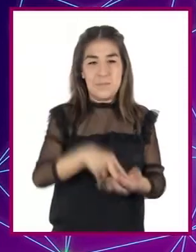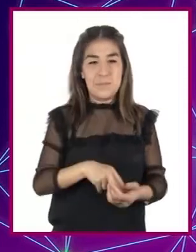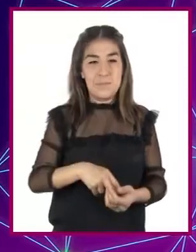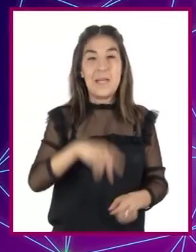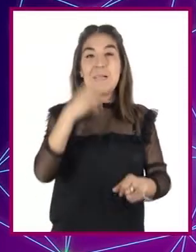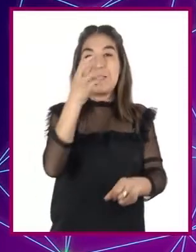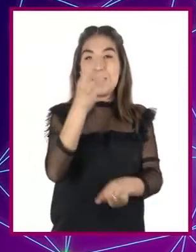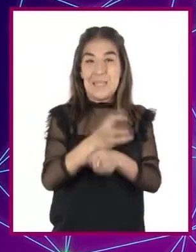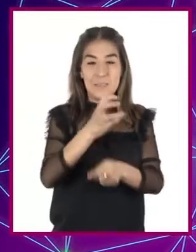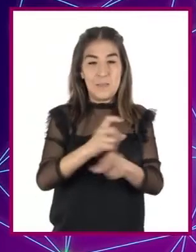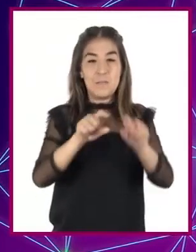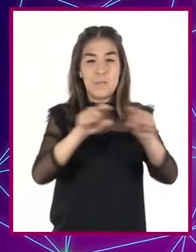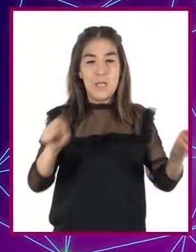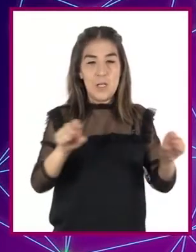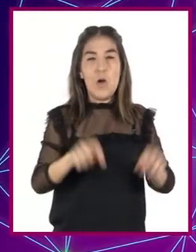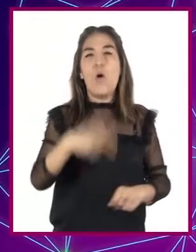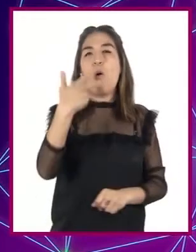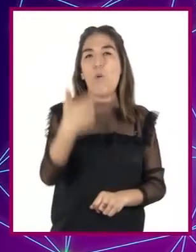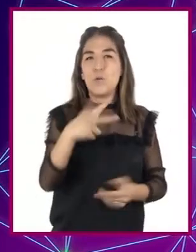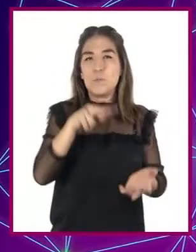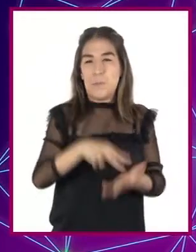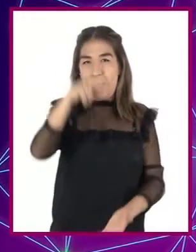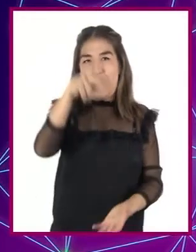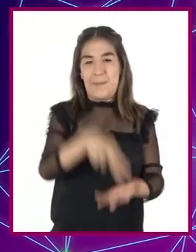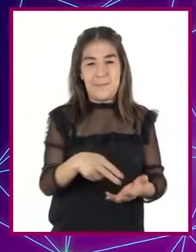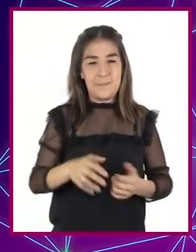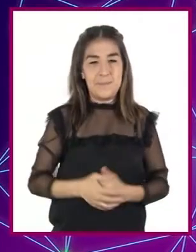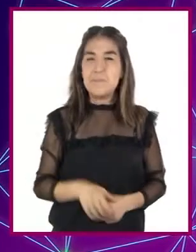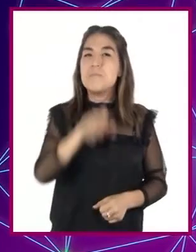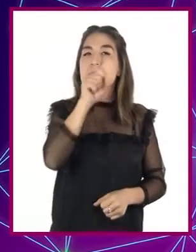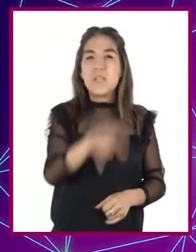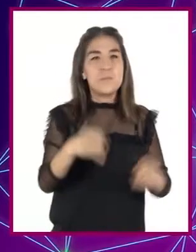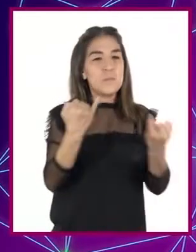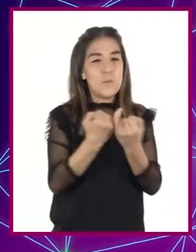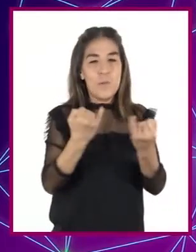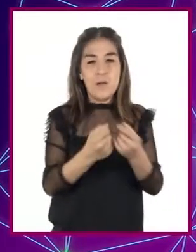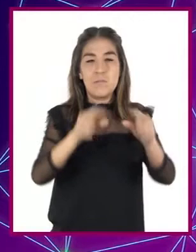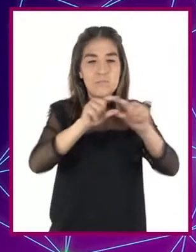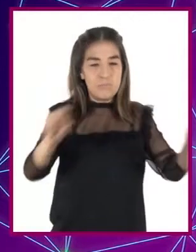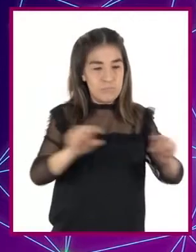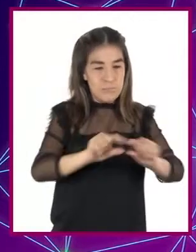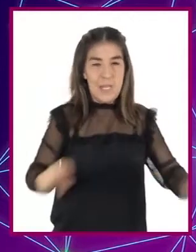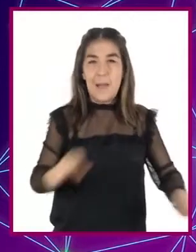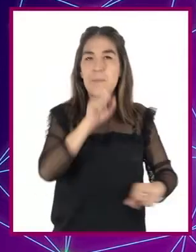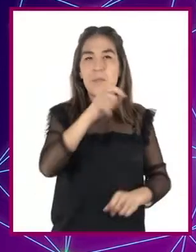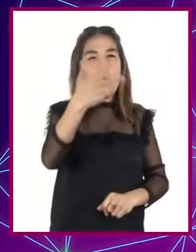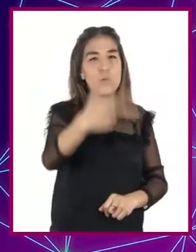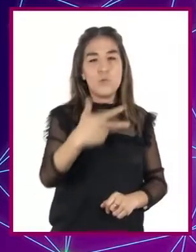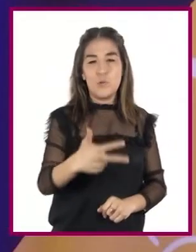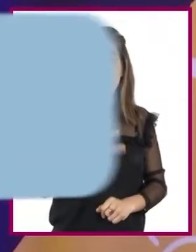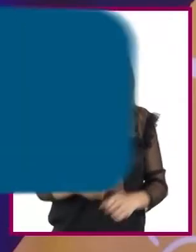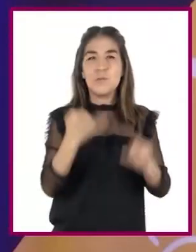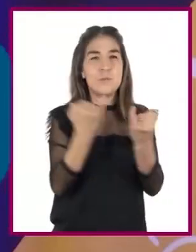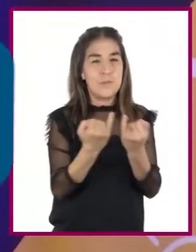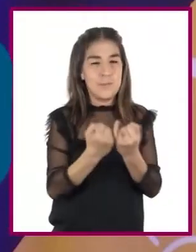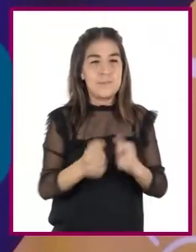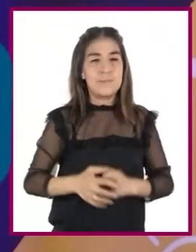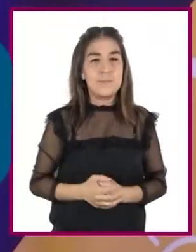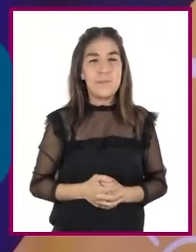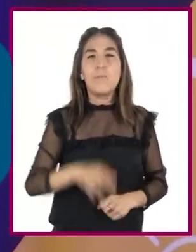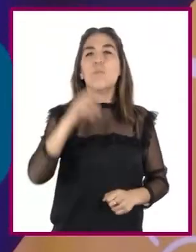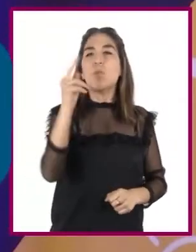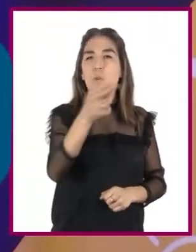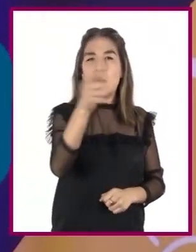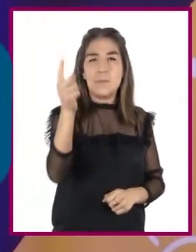intervalo contabilizamos 8 saltos, los mismos que hay en los otros 2 intervalos siguientes. ¿Ustedes